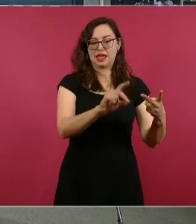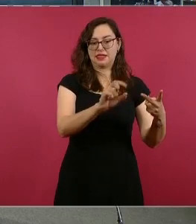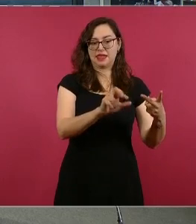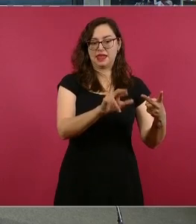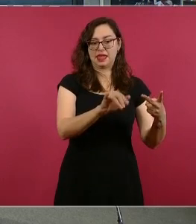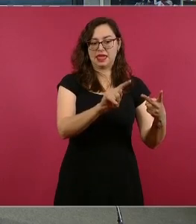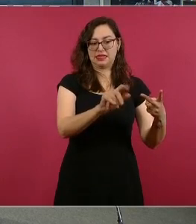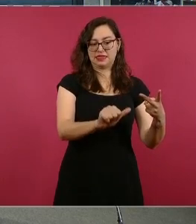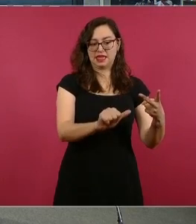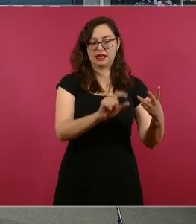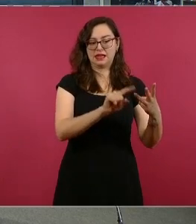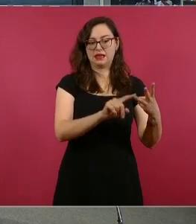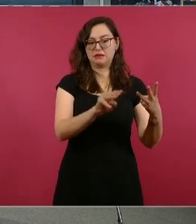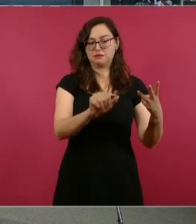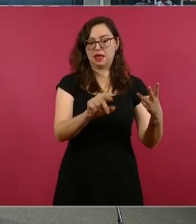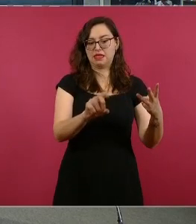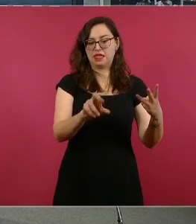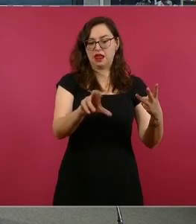y Madero.